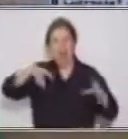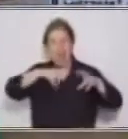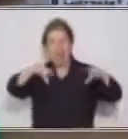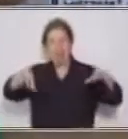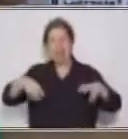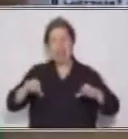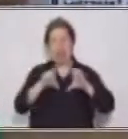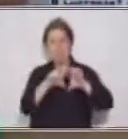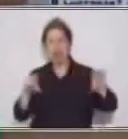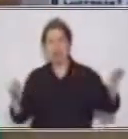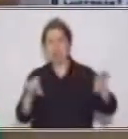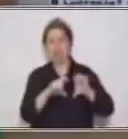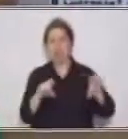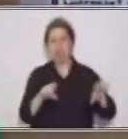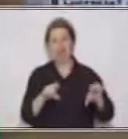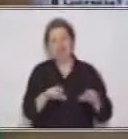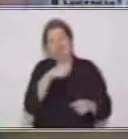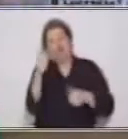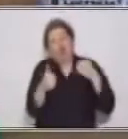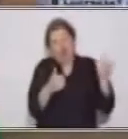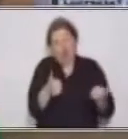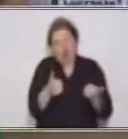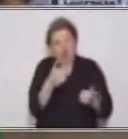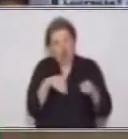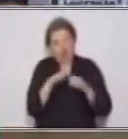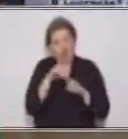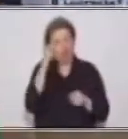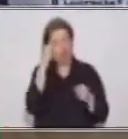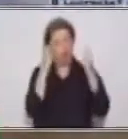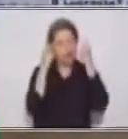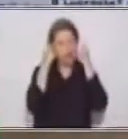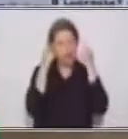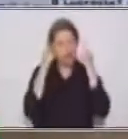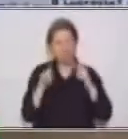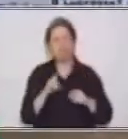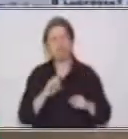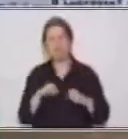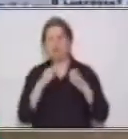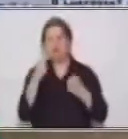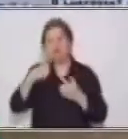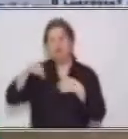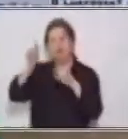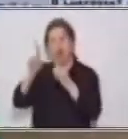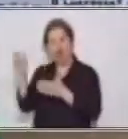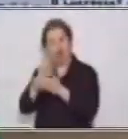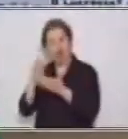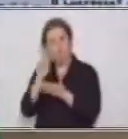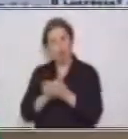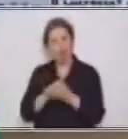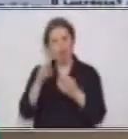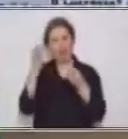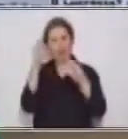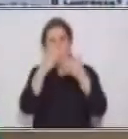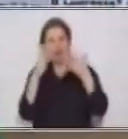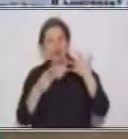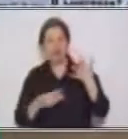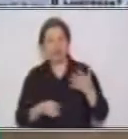madera. No se me ocurre qué más. Bueno, pero solo me contaron que fueron a comprar los materiales y que gastaron